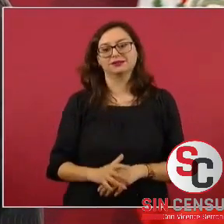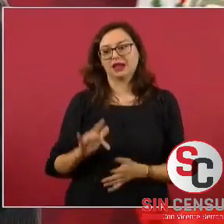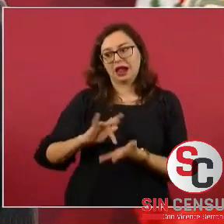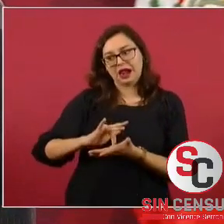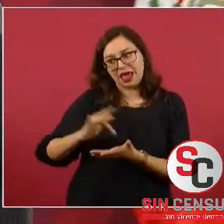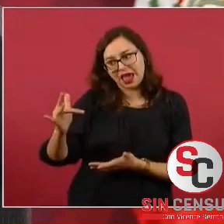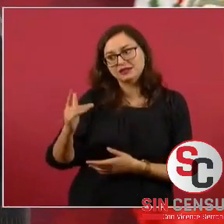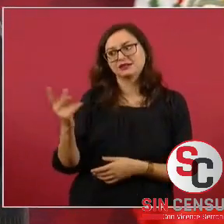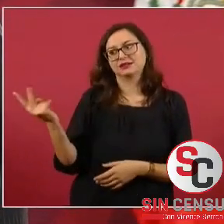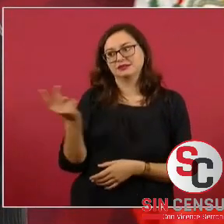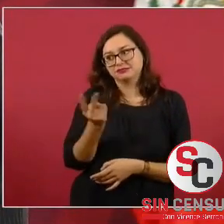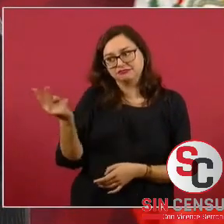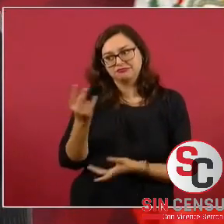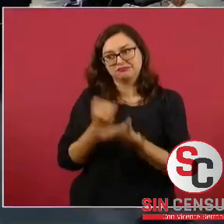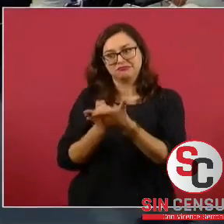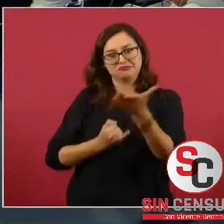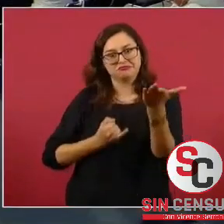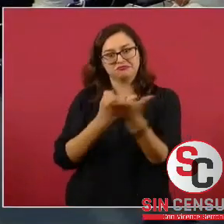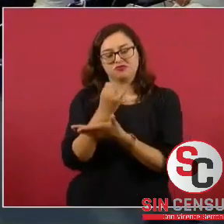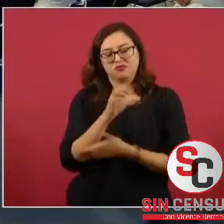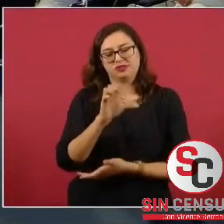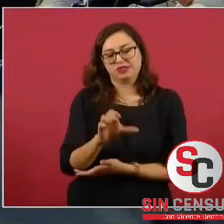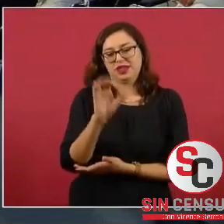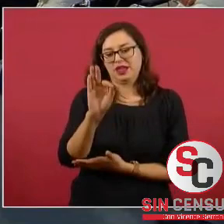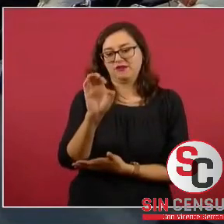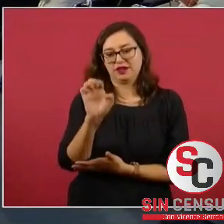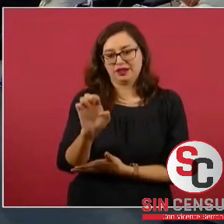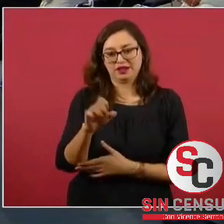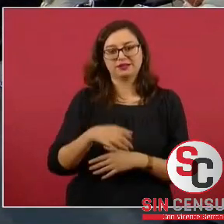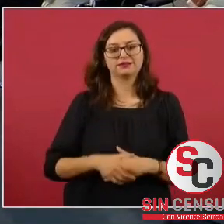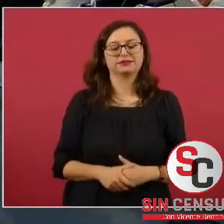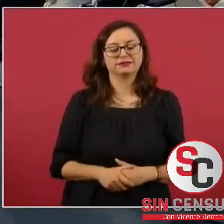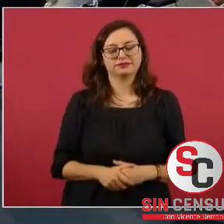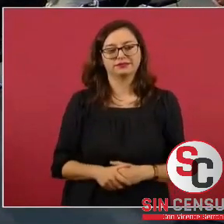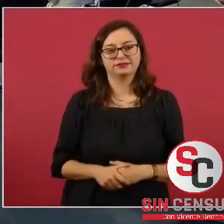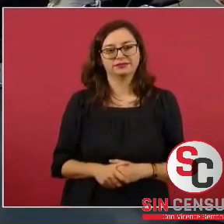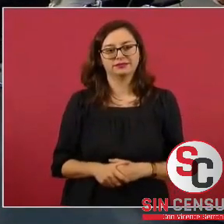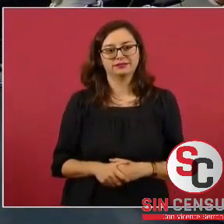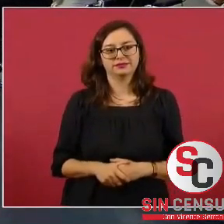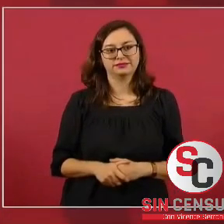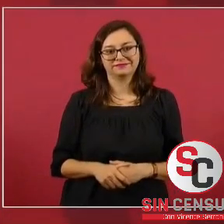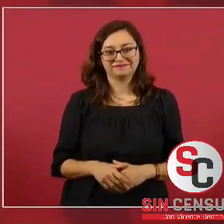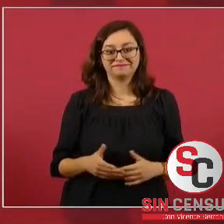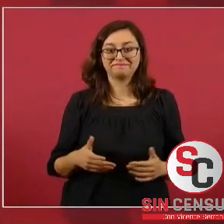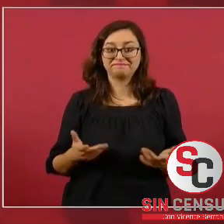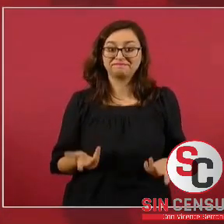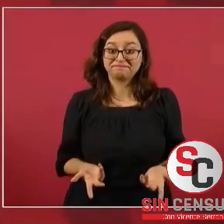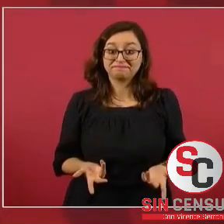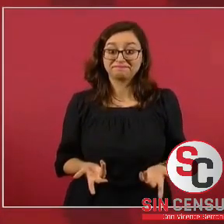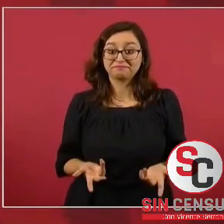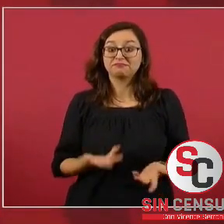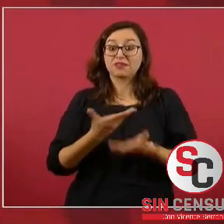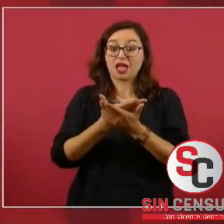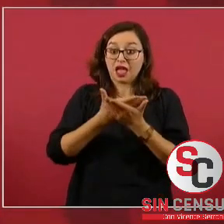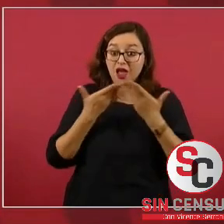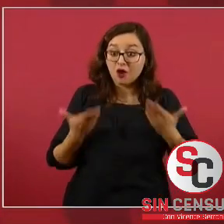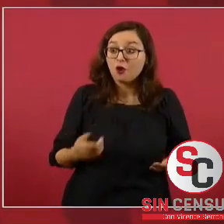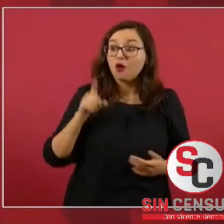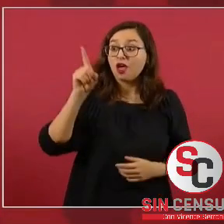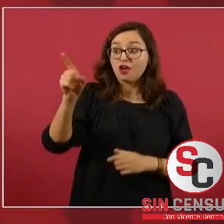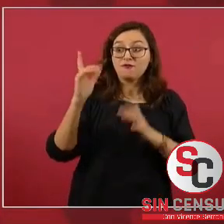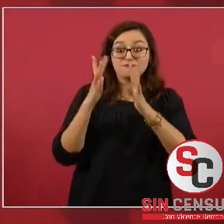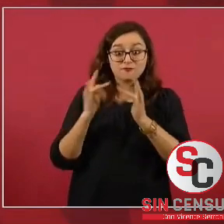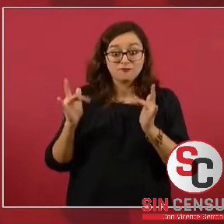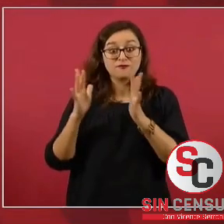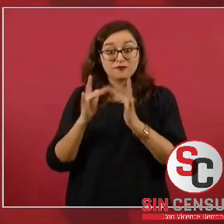por la Comisión Federal de Electricidad, por esa decisión. Entonces, ahora los franceses, que